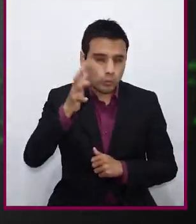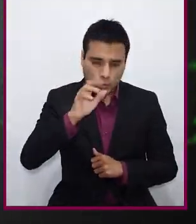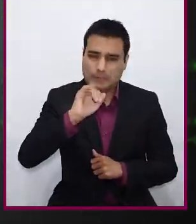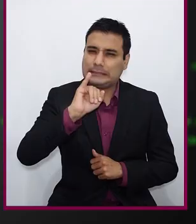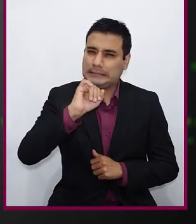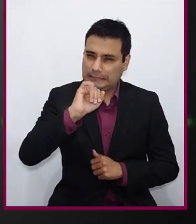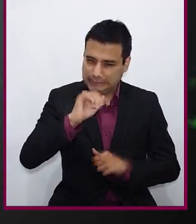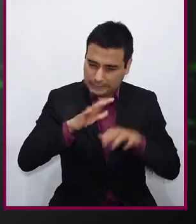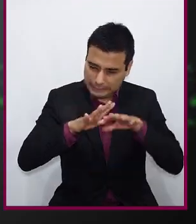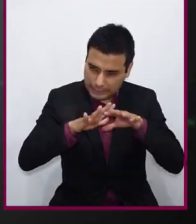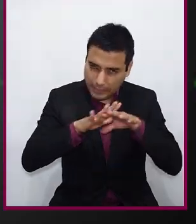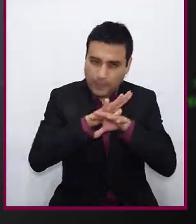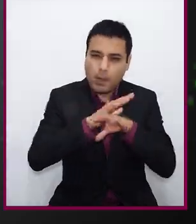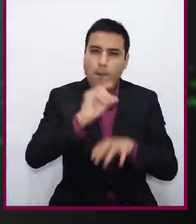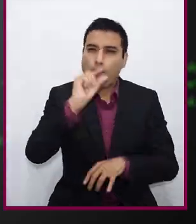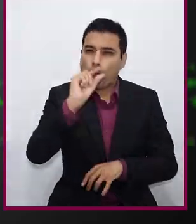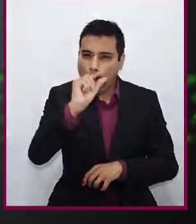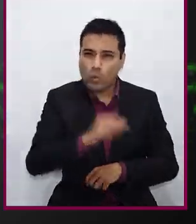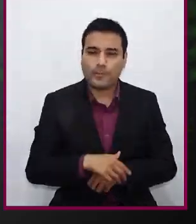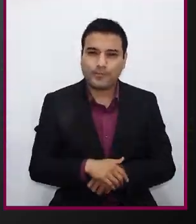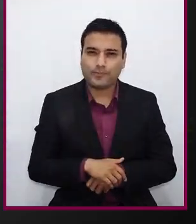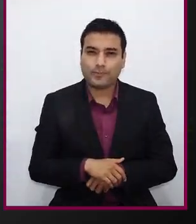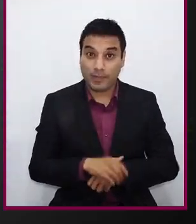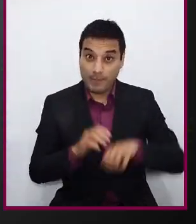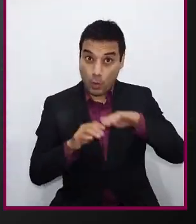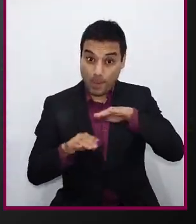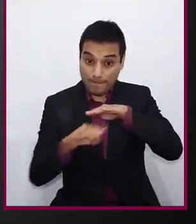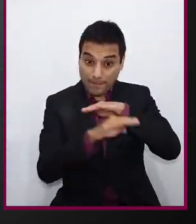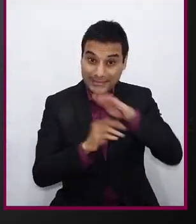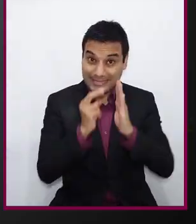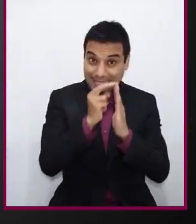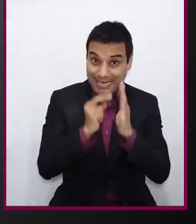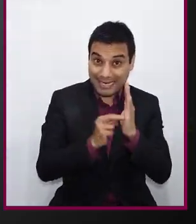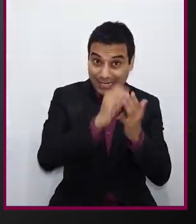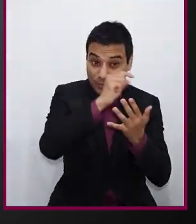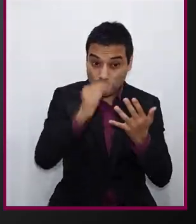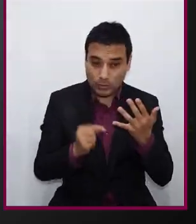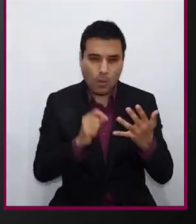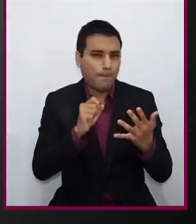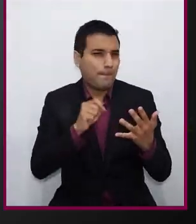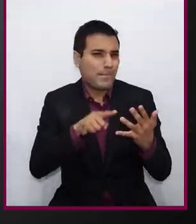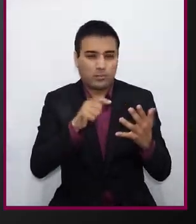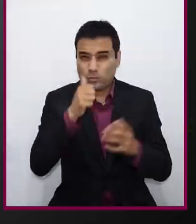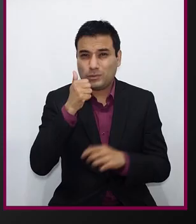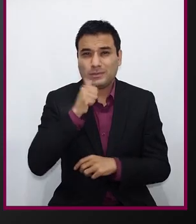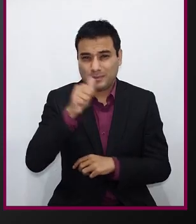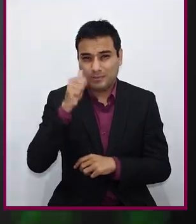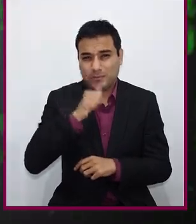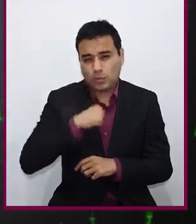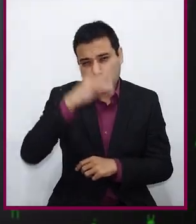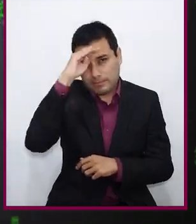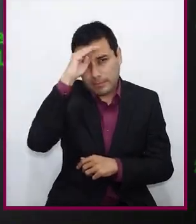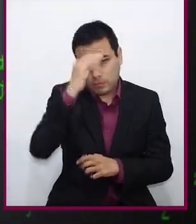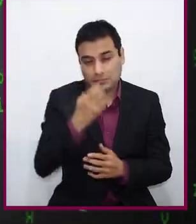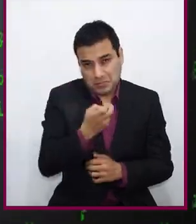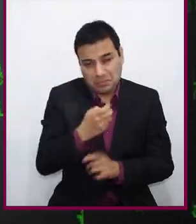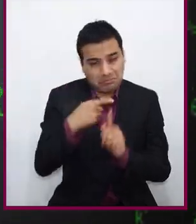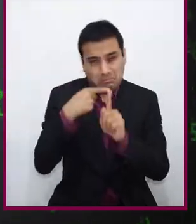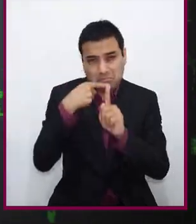va a seguir siendo las mismas o por estas ventajas que tenemos creo que es una gran ventaja